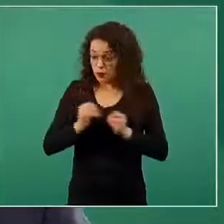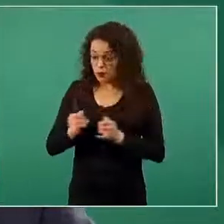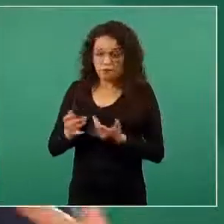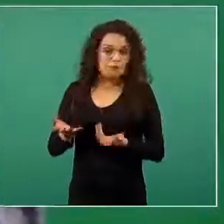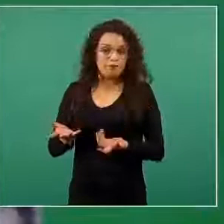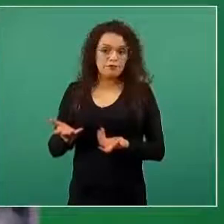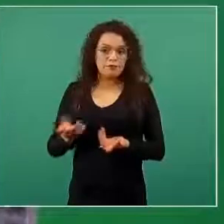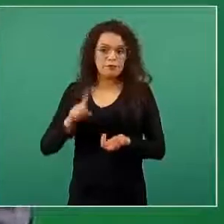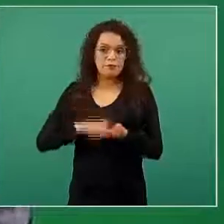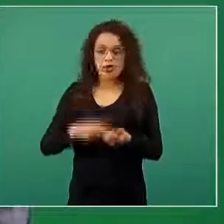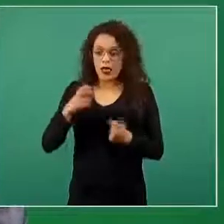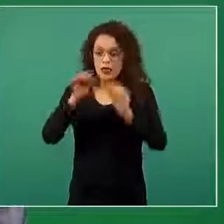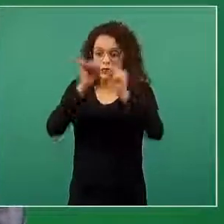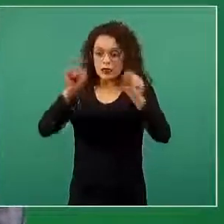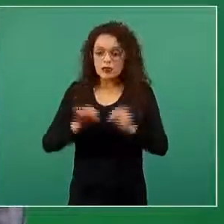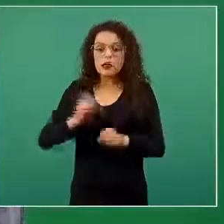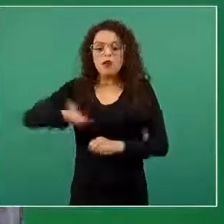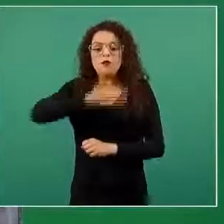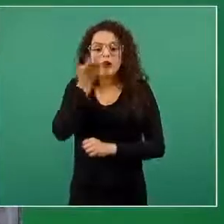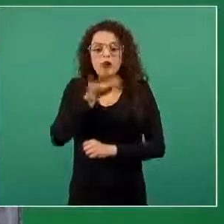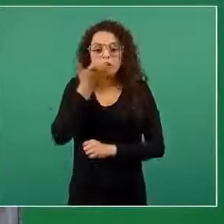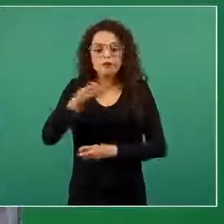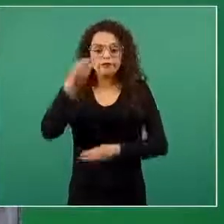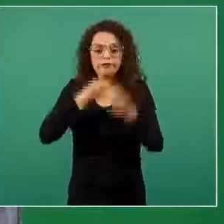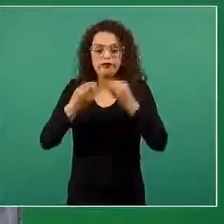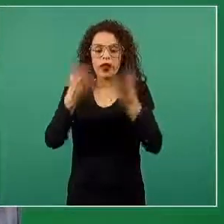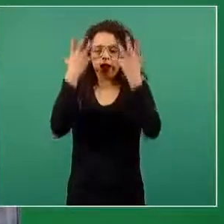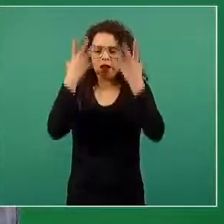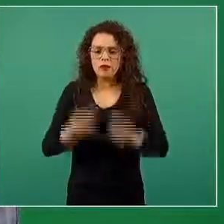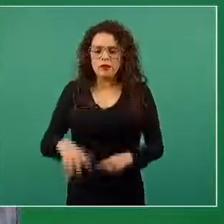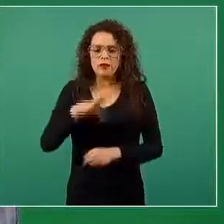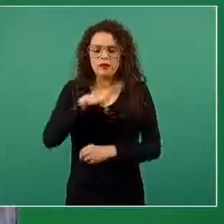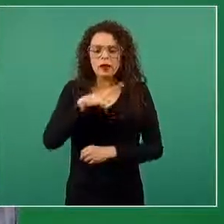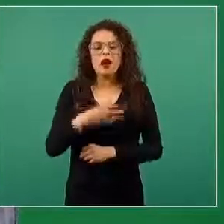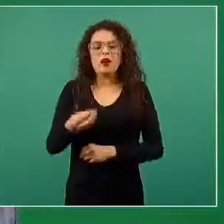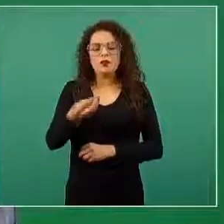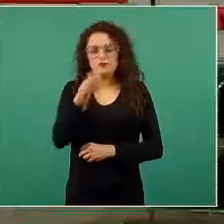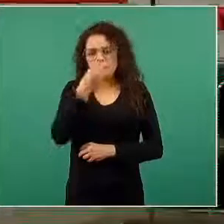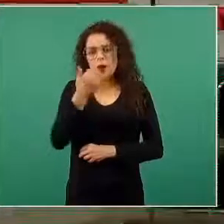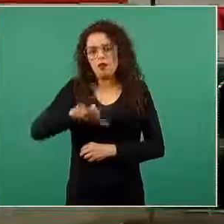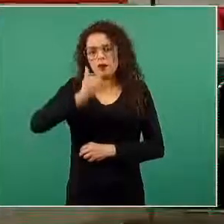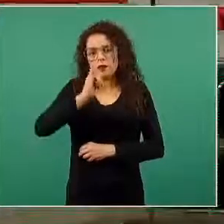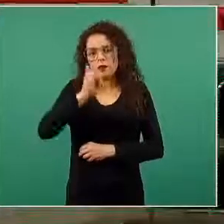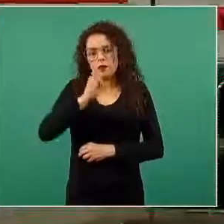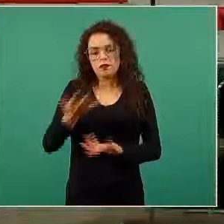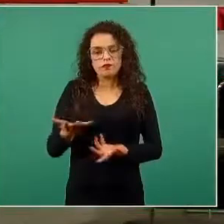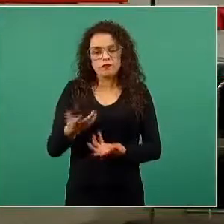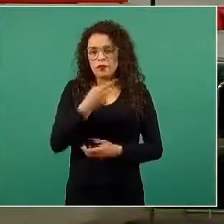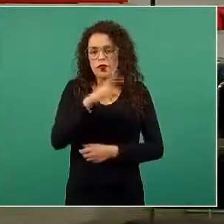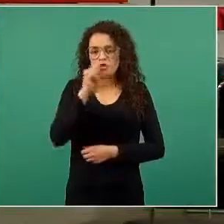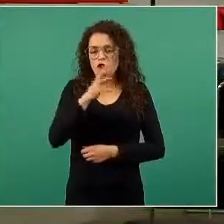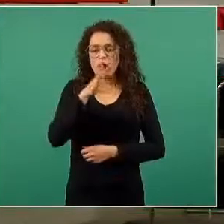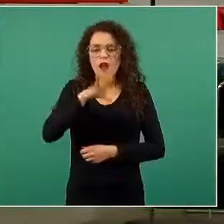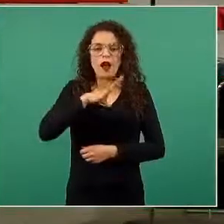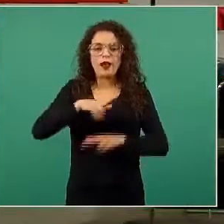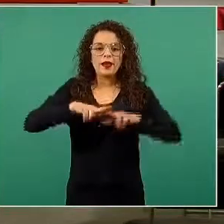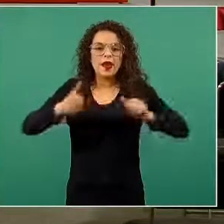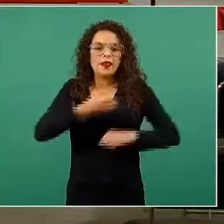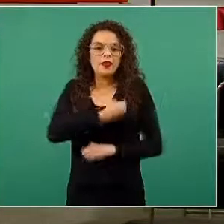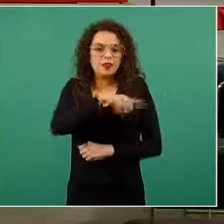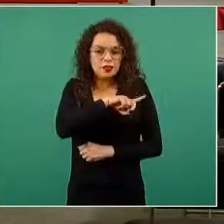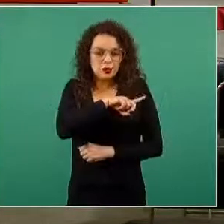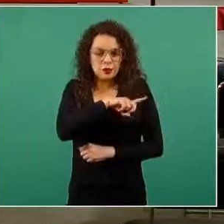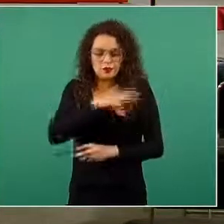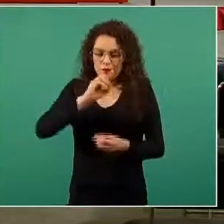responsabilidad de este sistema alimentario plagado de comida y bebida chatarra. Muchas gracias. Vamos a la